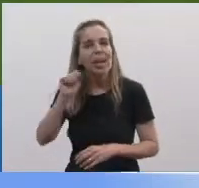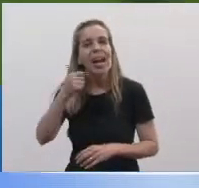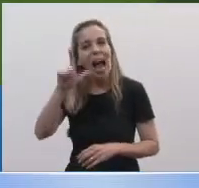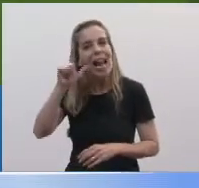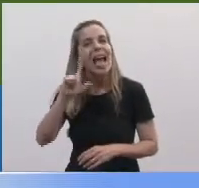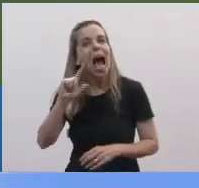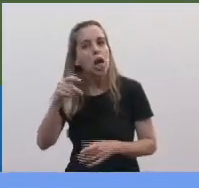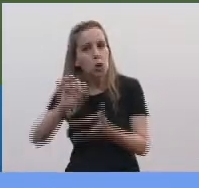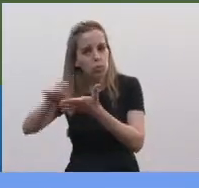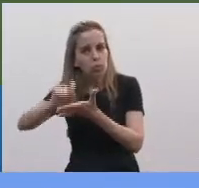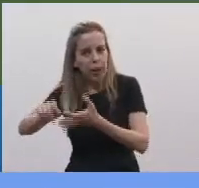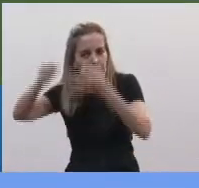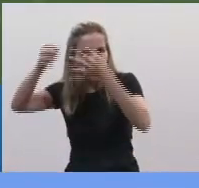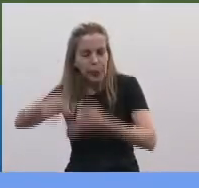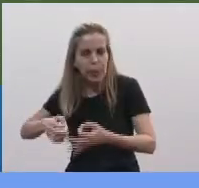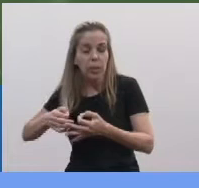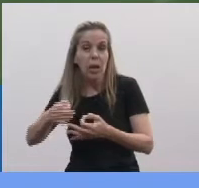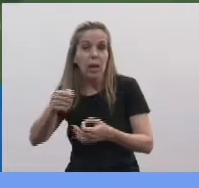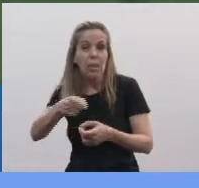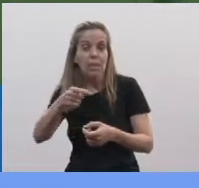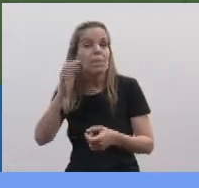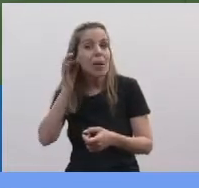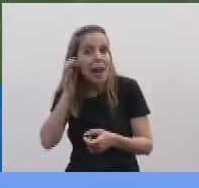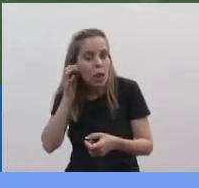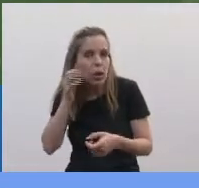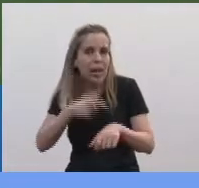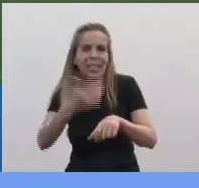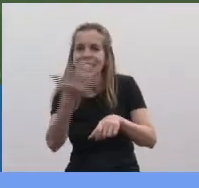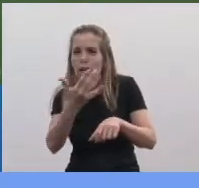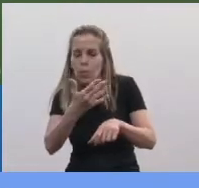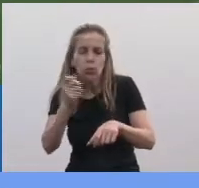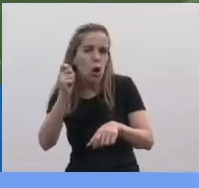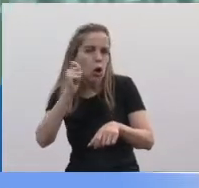Galeano dijo una vez que convirtió en 5 minutos los dos goles más contradictorios de la historia.